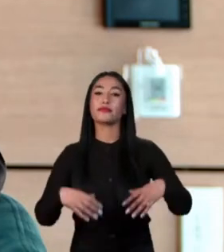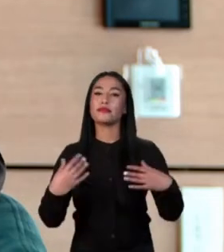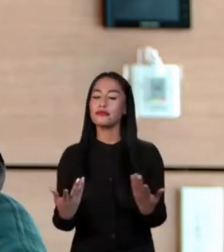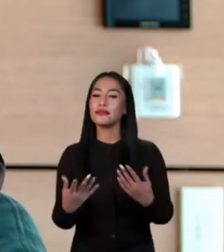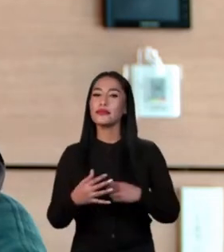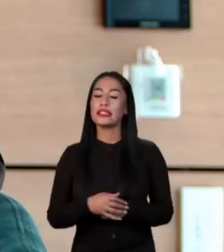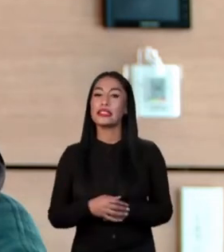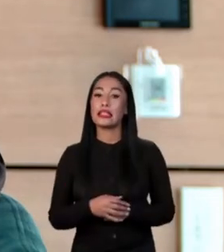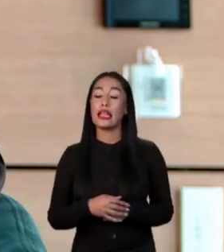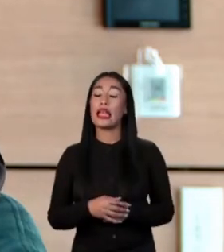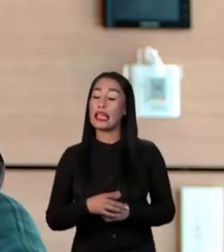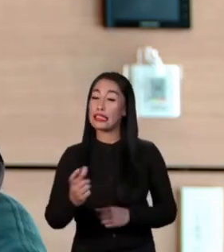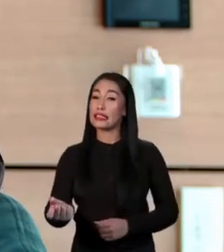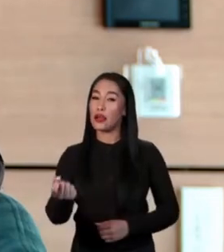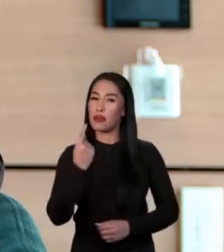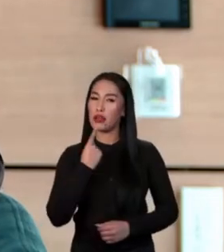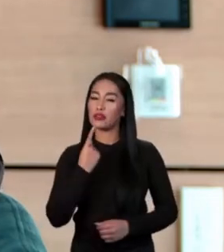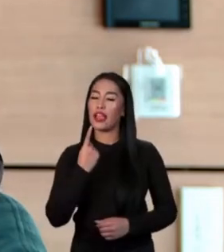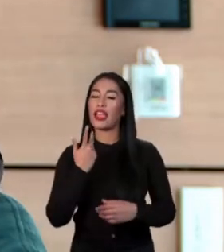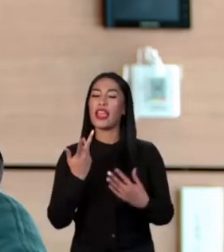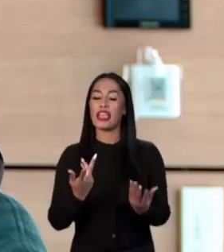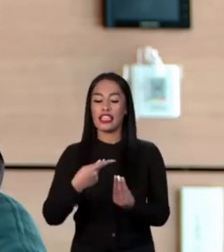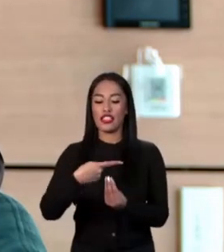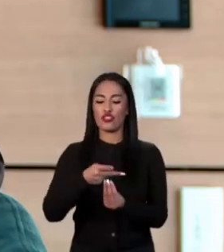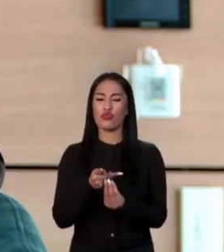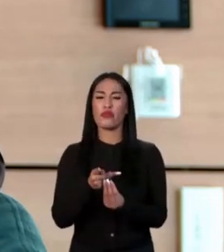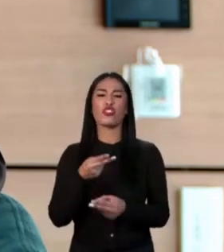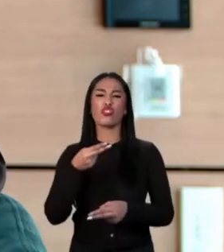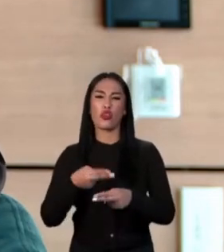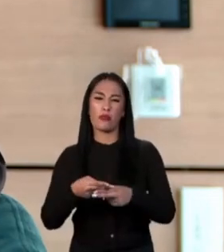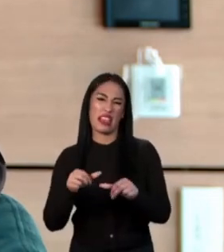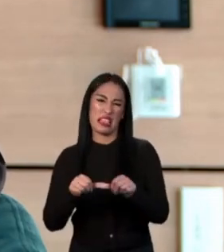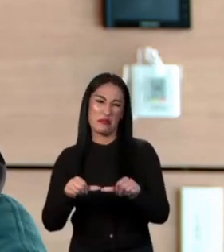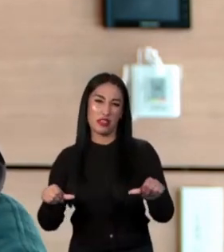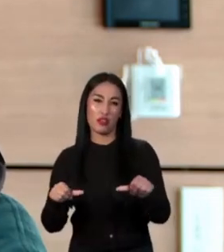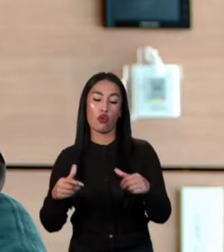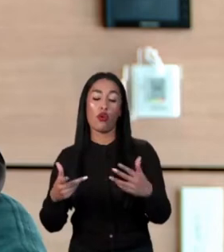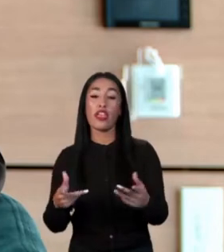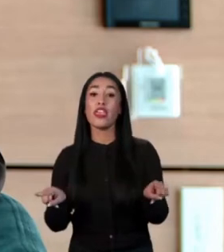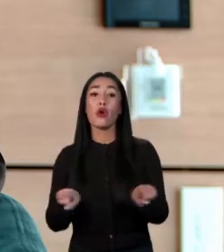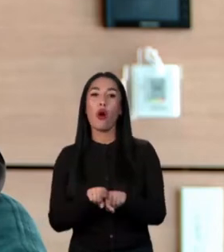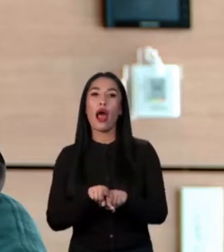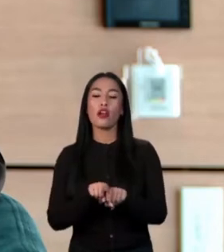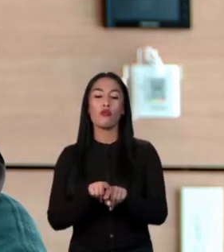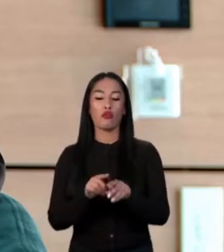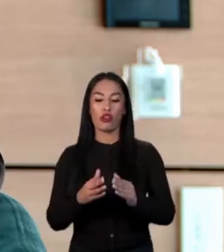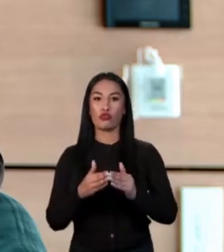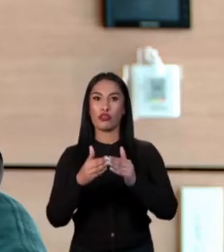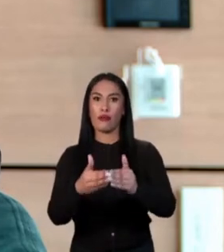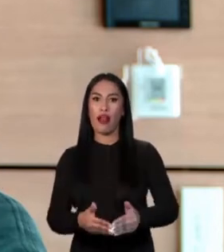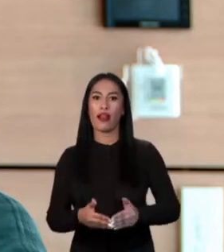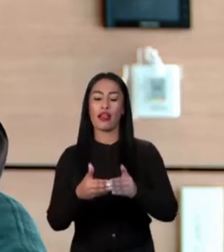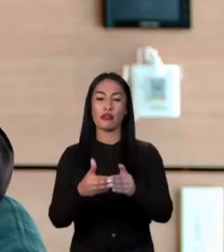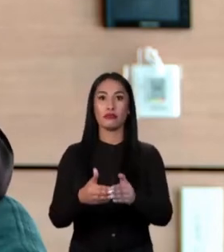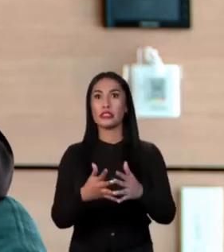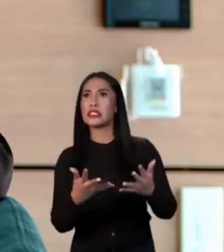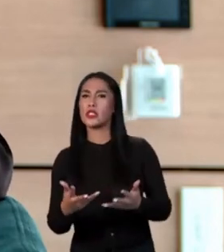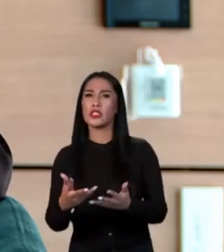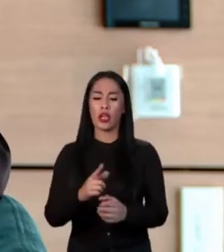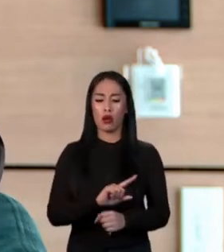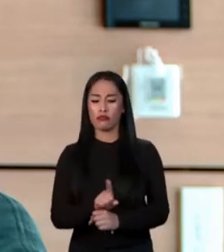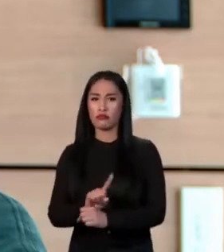viceministro llamo instrumento yo lo va a poner apellido es un instrumento de navegación para nosotros muy importante y lo estamos entendiendo